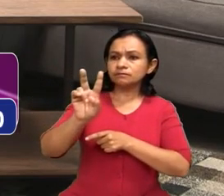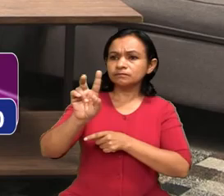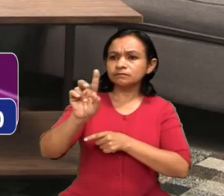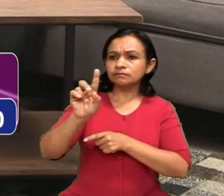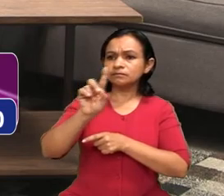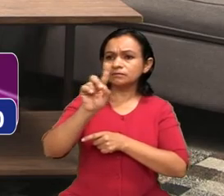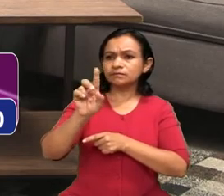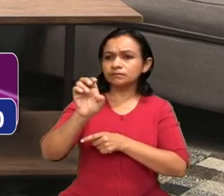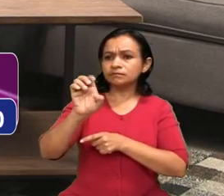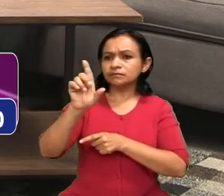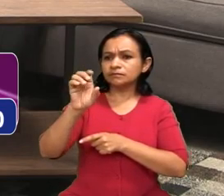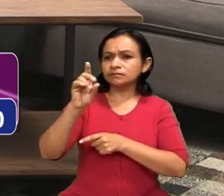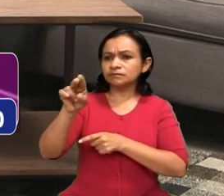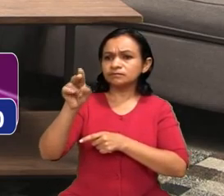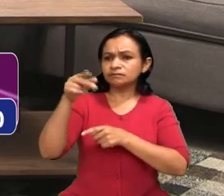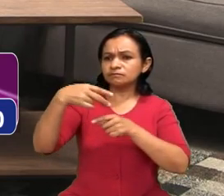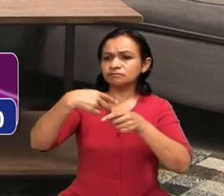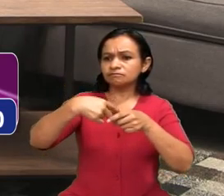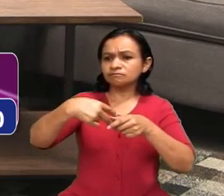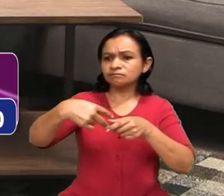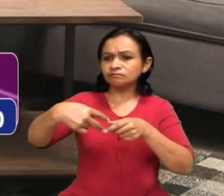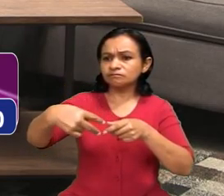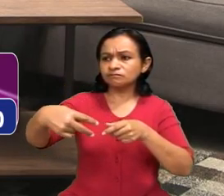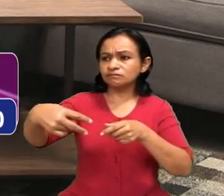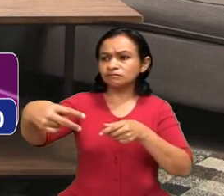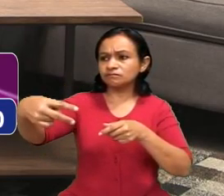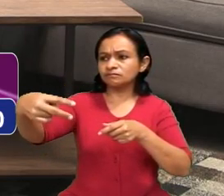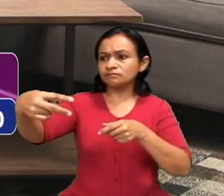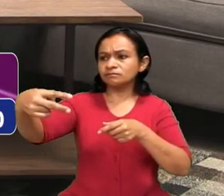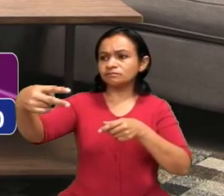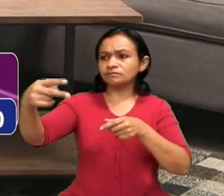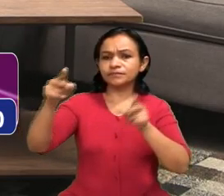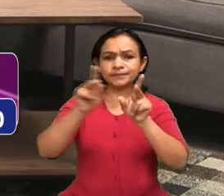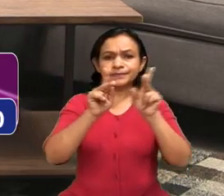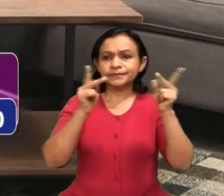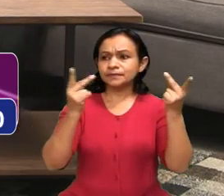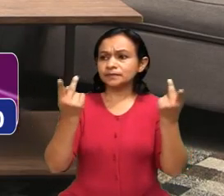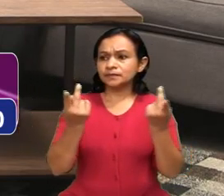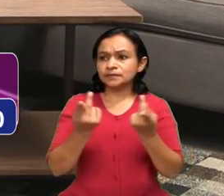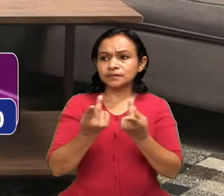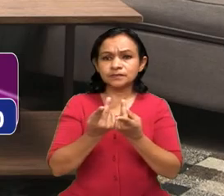marines por los pueblos, lo que llamamos los pueblos blancos.